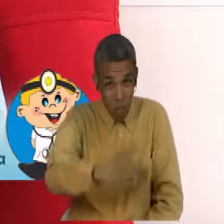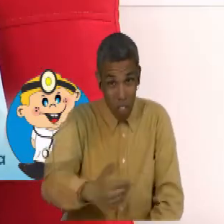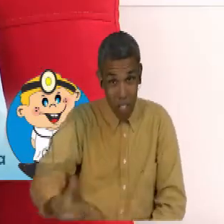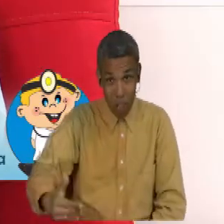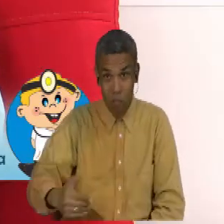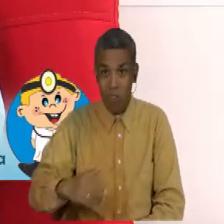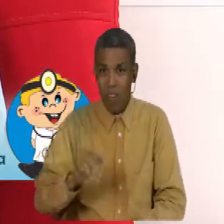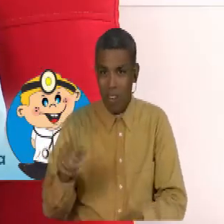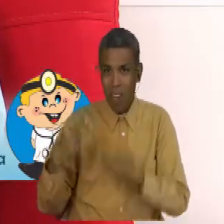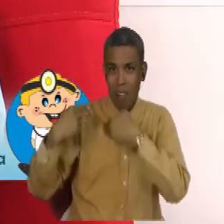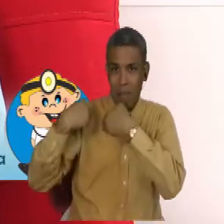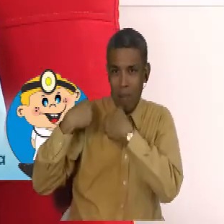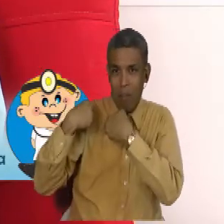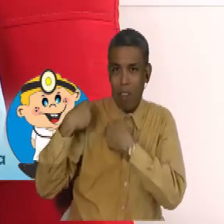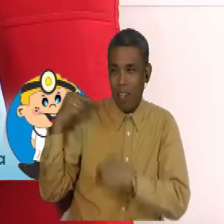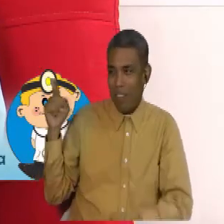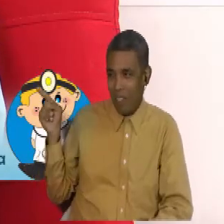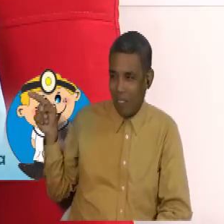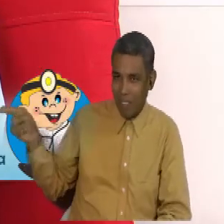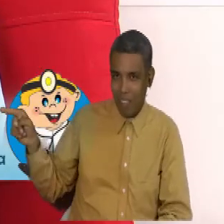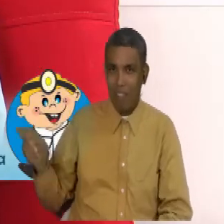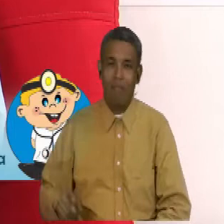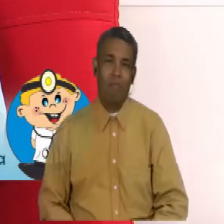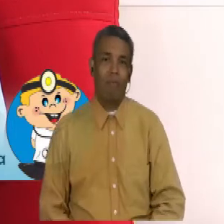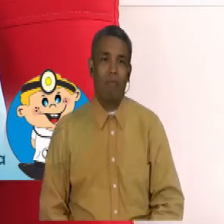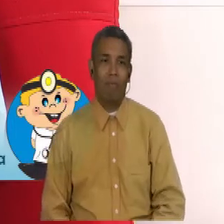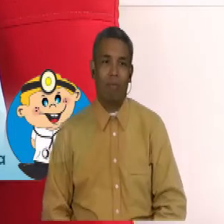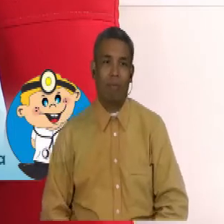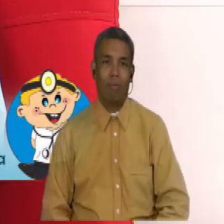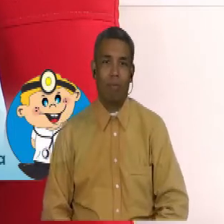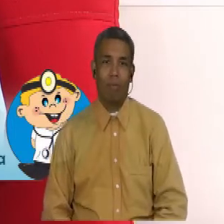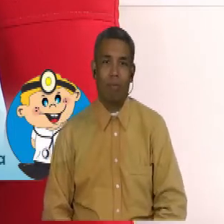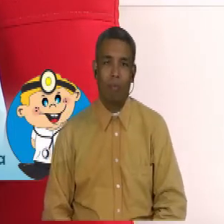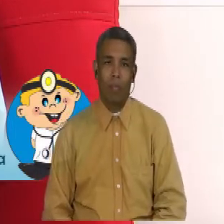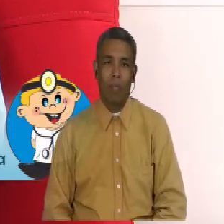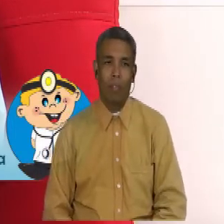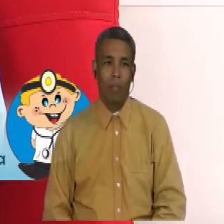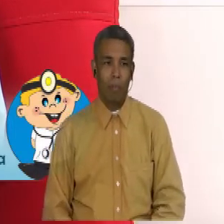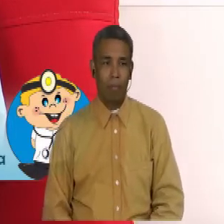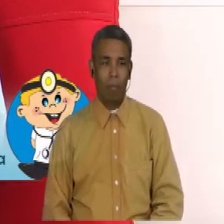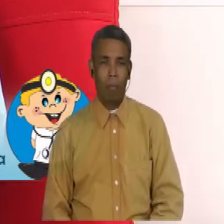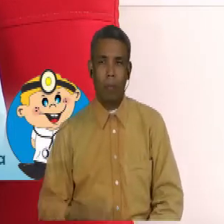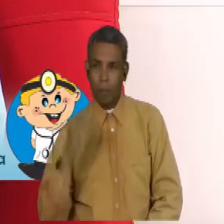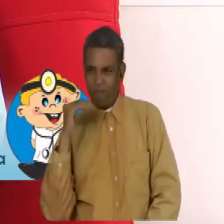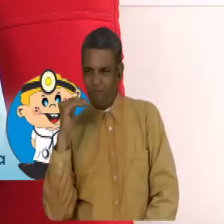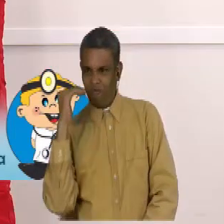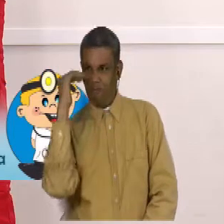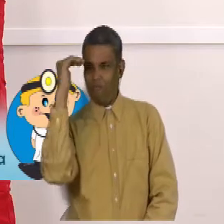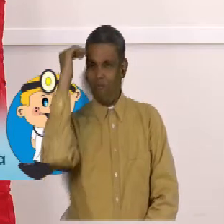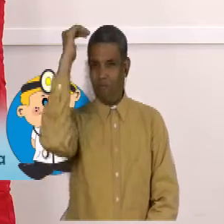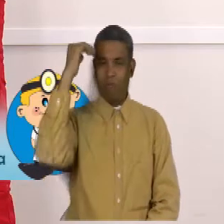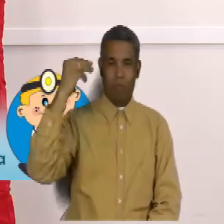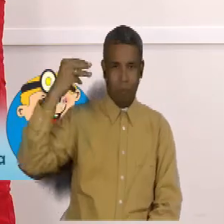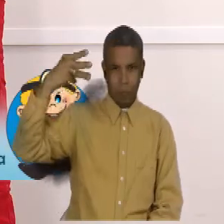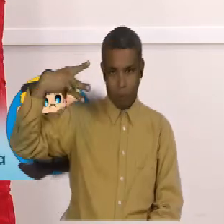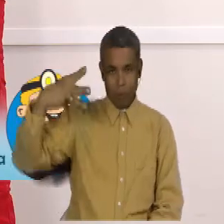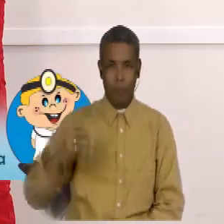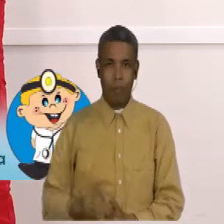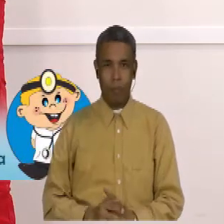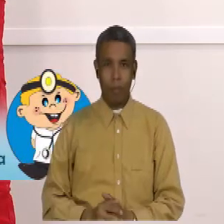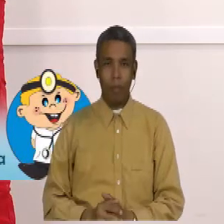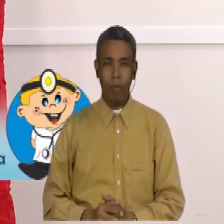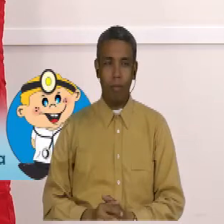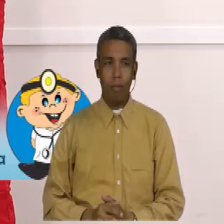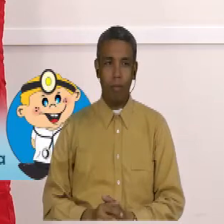Pedicentro. Es la calle 48. Calle 48. Número 2277. Sí, señor. Tercer piso. Listo. Ahí lo pueden ustedes encontrar. Amas de